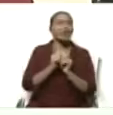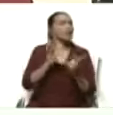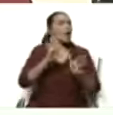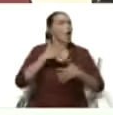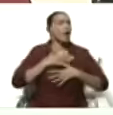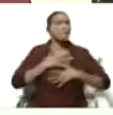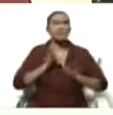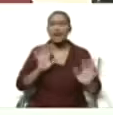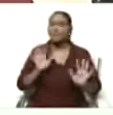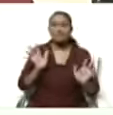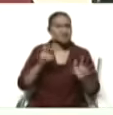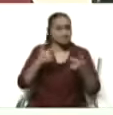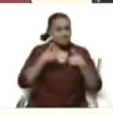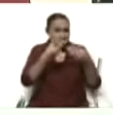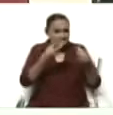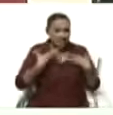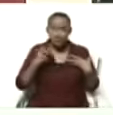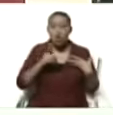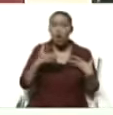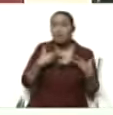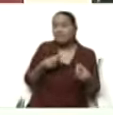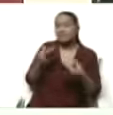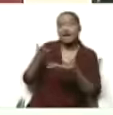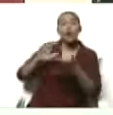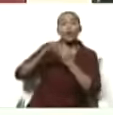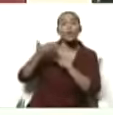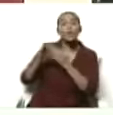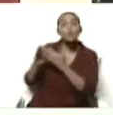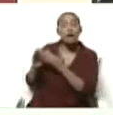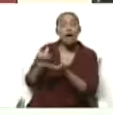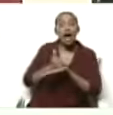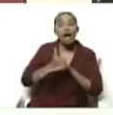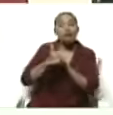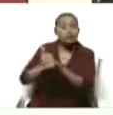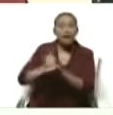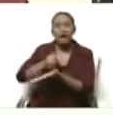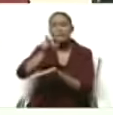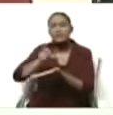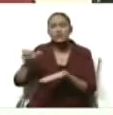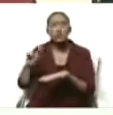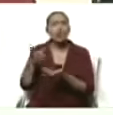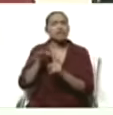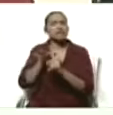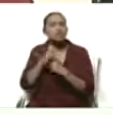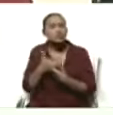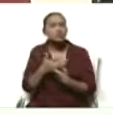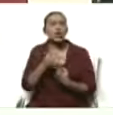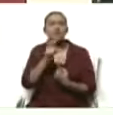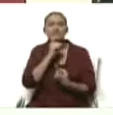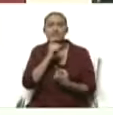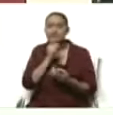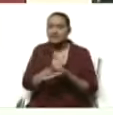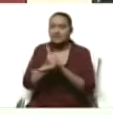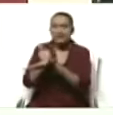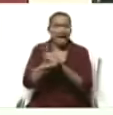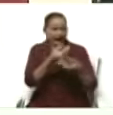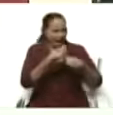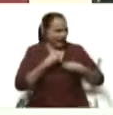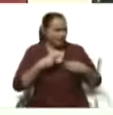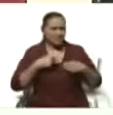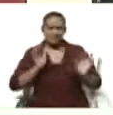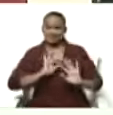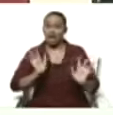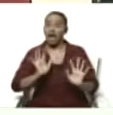piden para su comunidad pen para su alguien que tenga problemas en el sector pero nunca para ellos qué